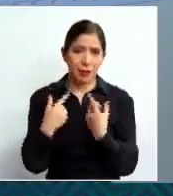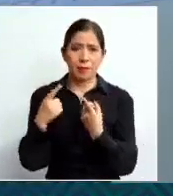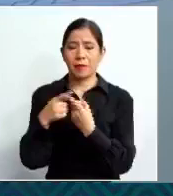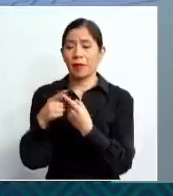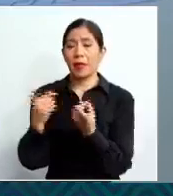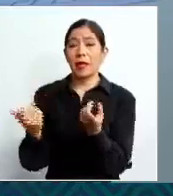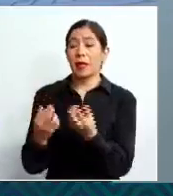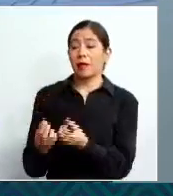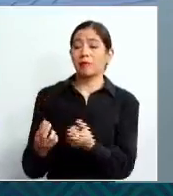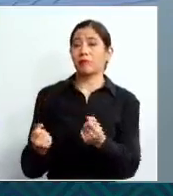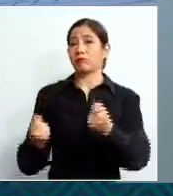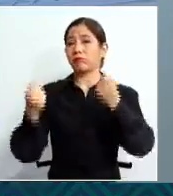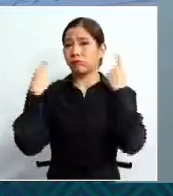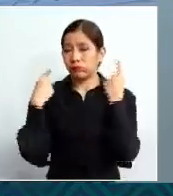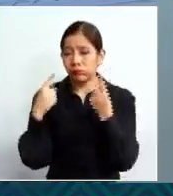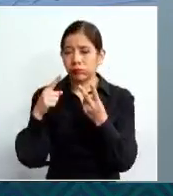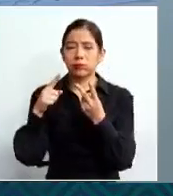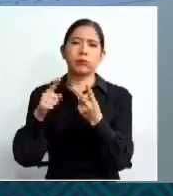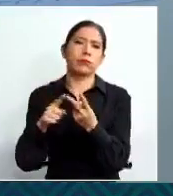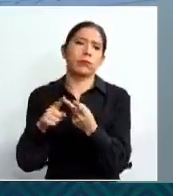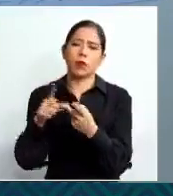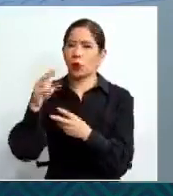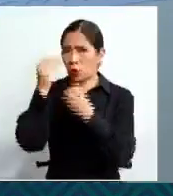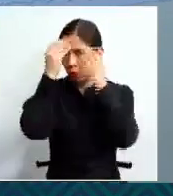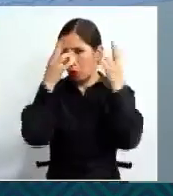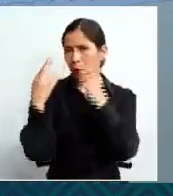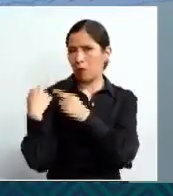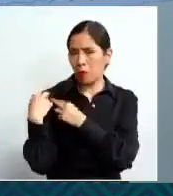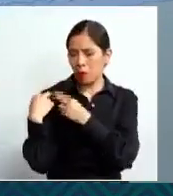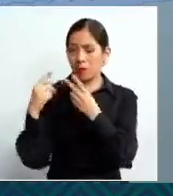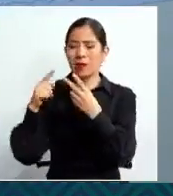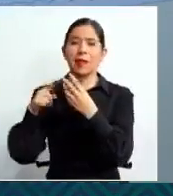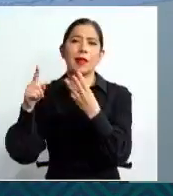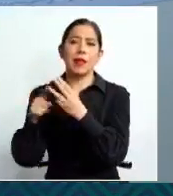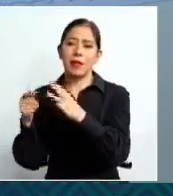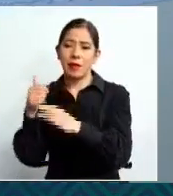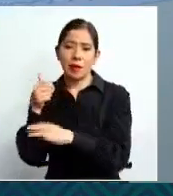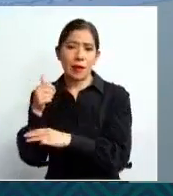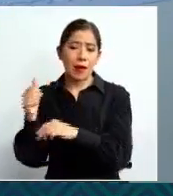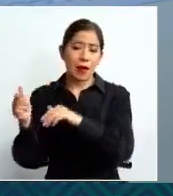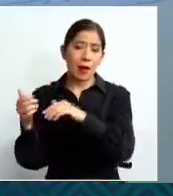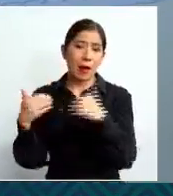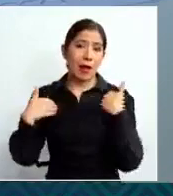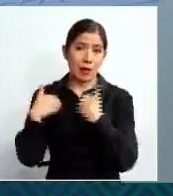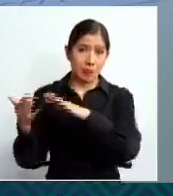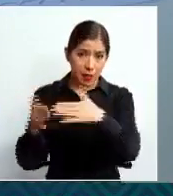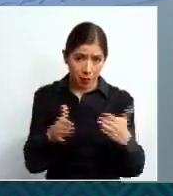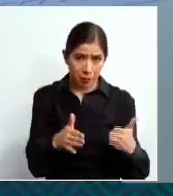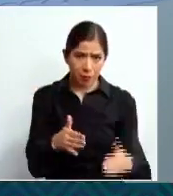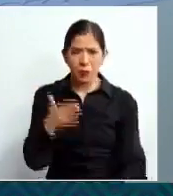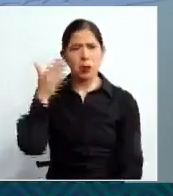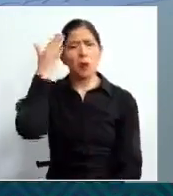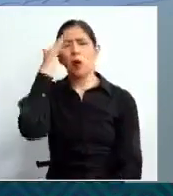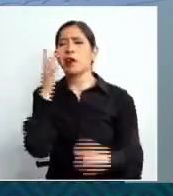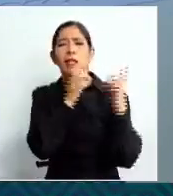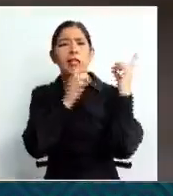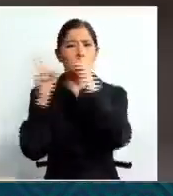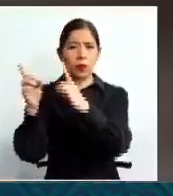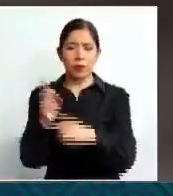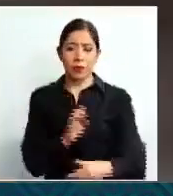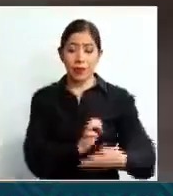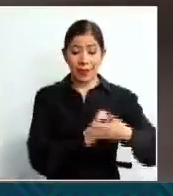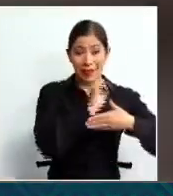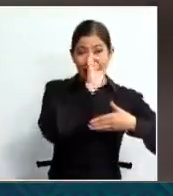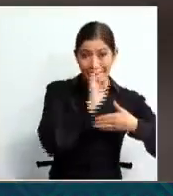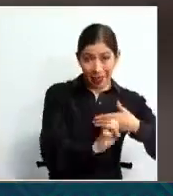deberes. Esto dado a los decesos que se han registrado del 1 de enero al 3 de mayo.